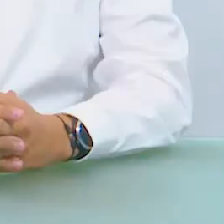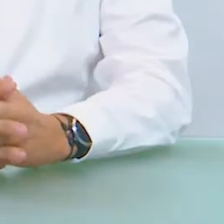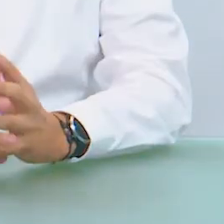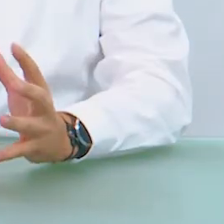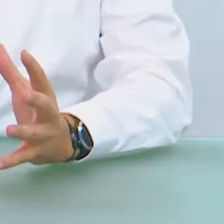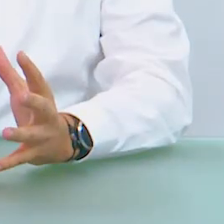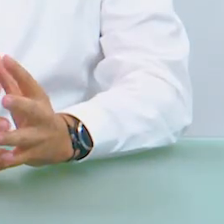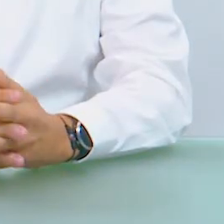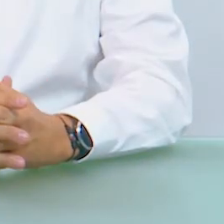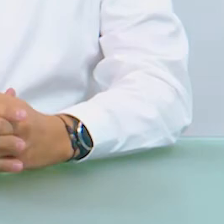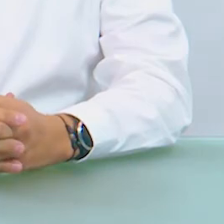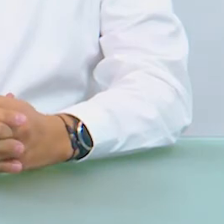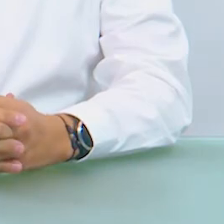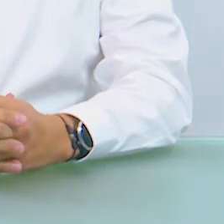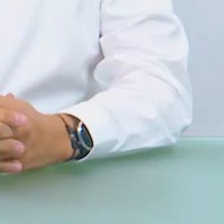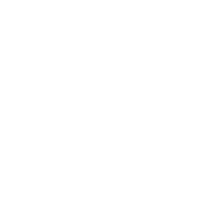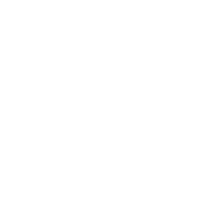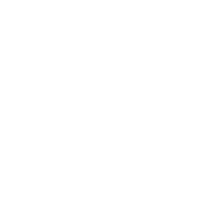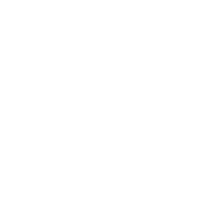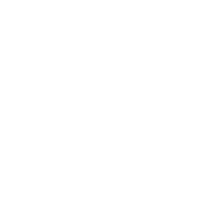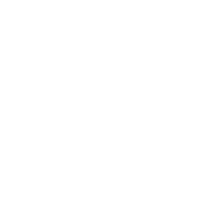Muchas gracias.